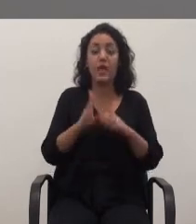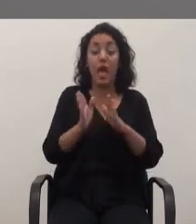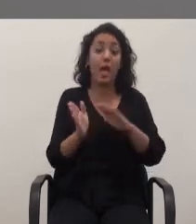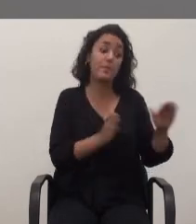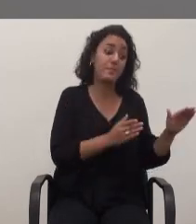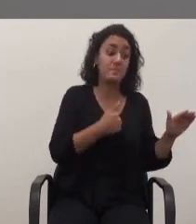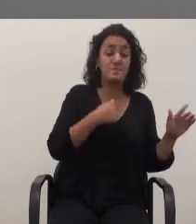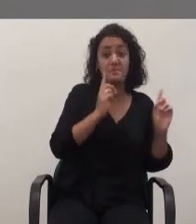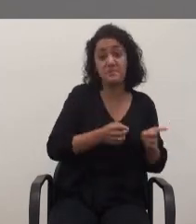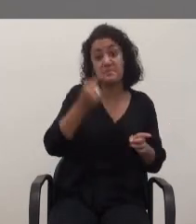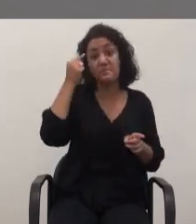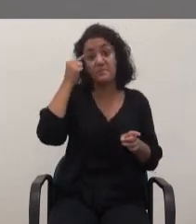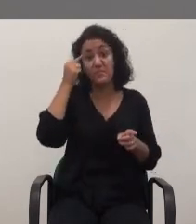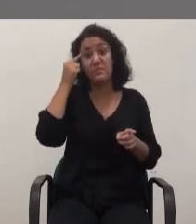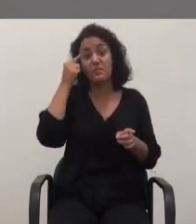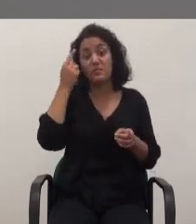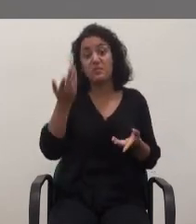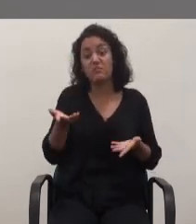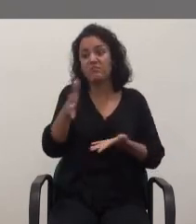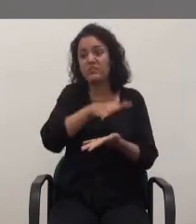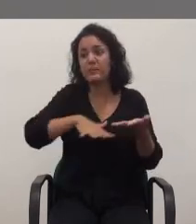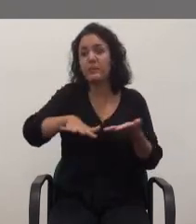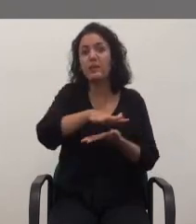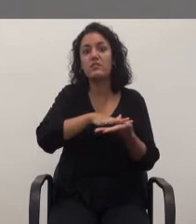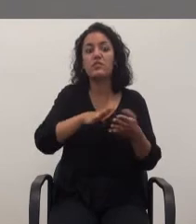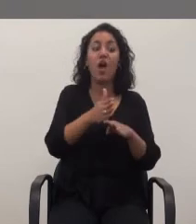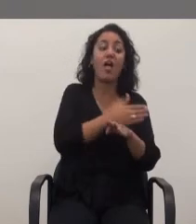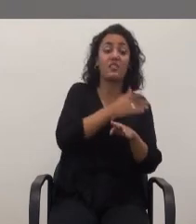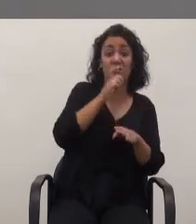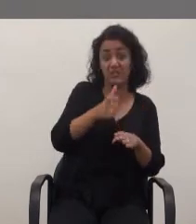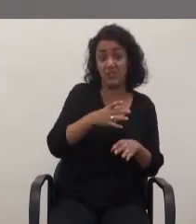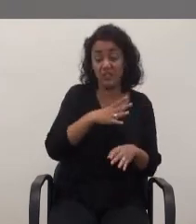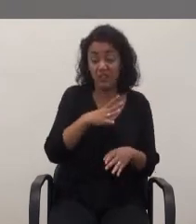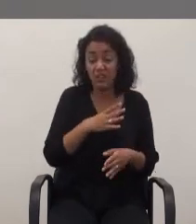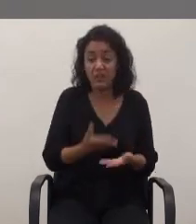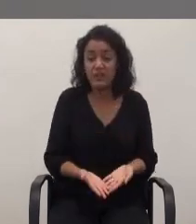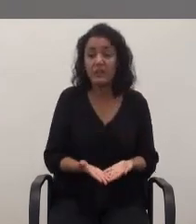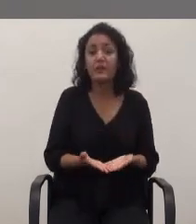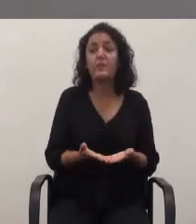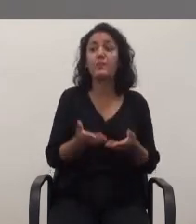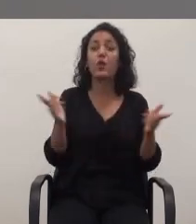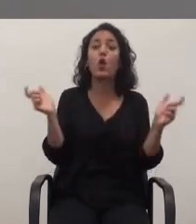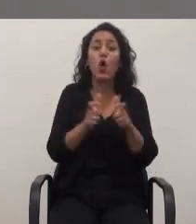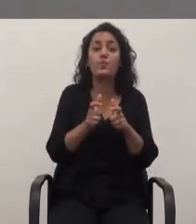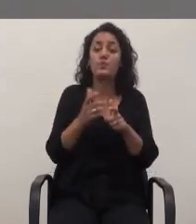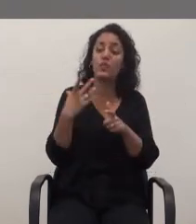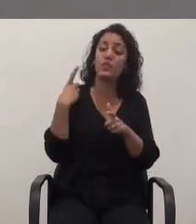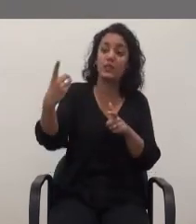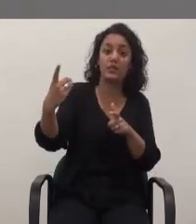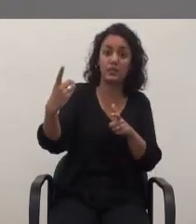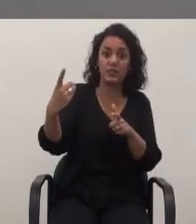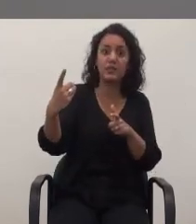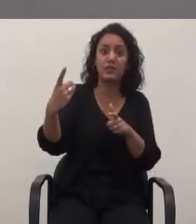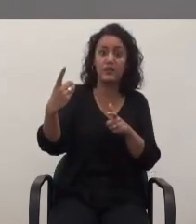este espacio tenía sentido en una primera instancia porque la comisión directiva terminaba de sesionar a esta